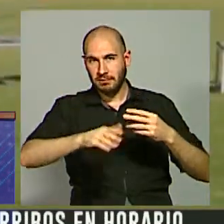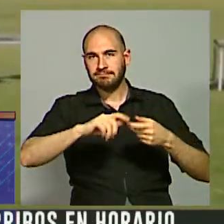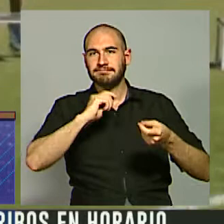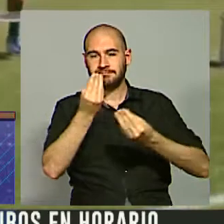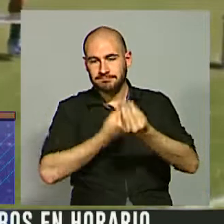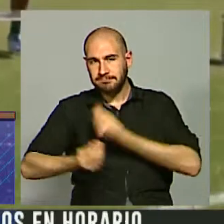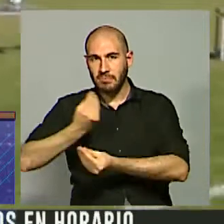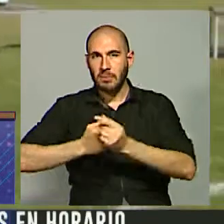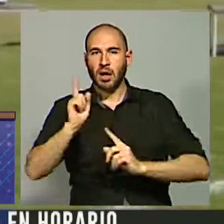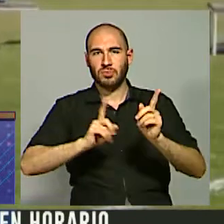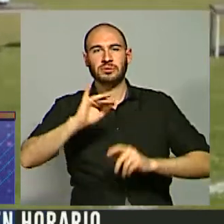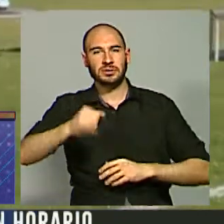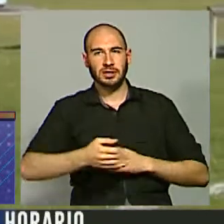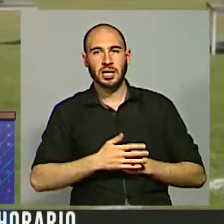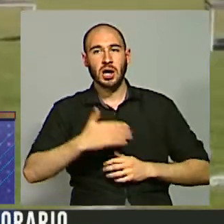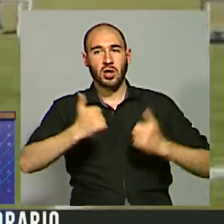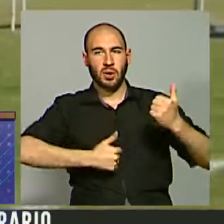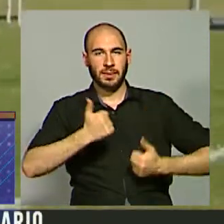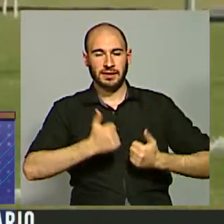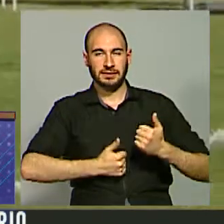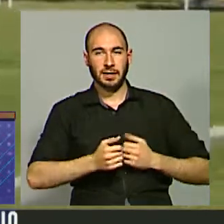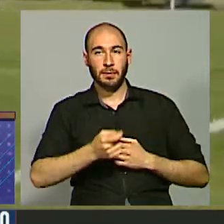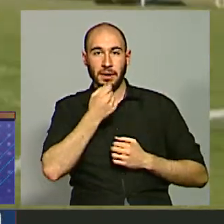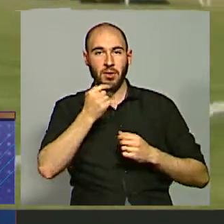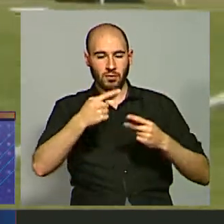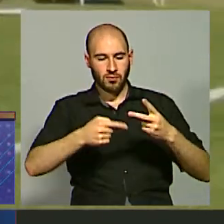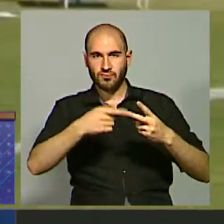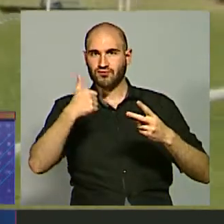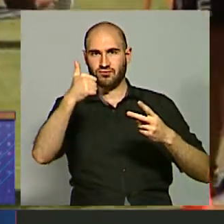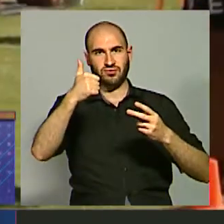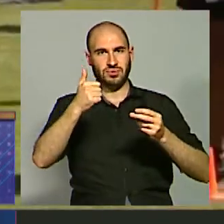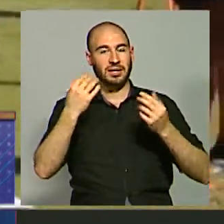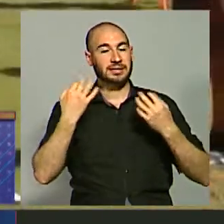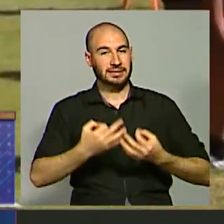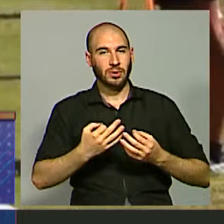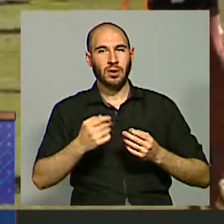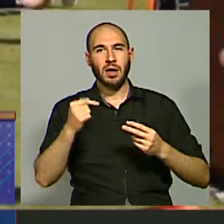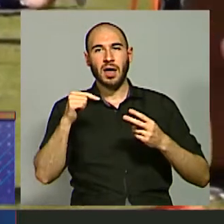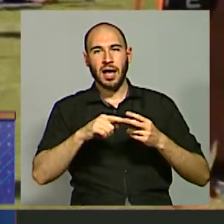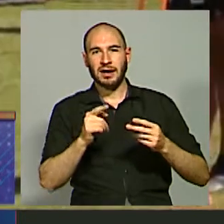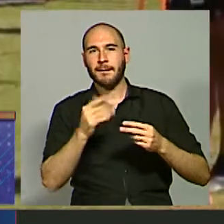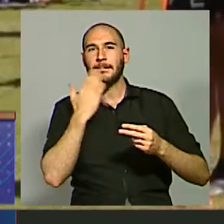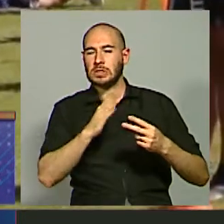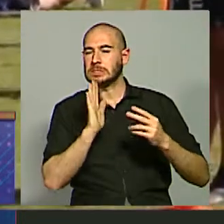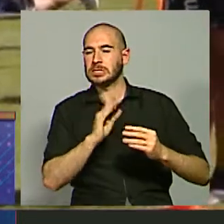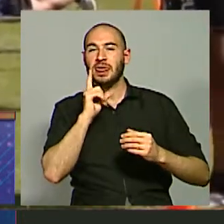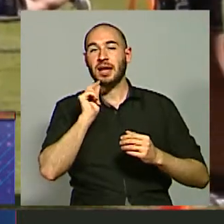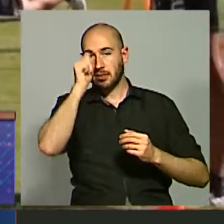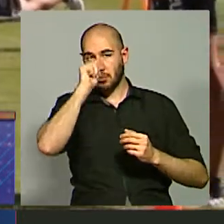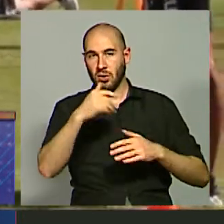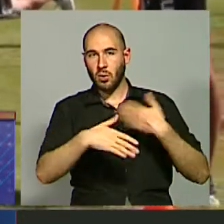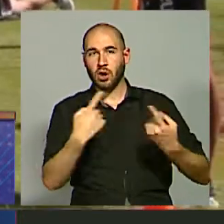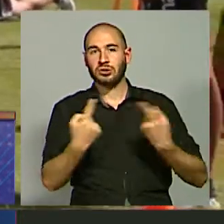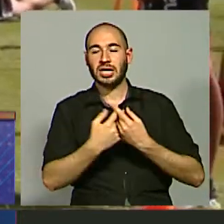cambios y algunas modificaciones, este partido, que si se dan los resultados, es muy probable que le pueda llegar a meter presión a Boca, que juega el día domingo